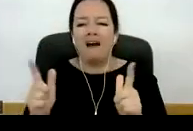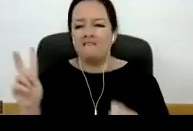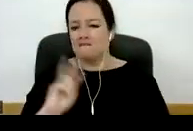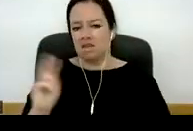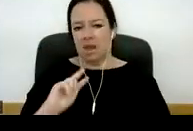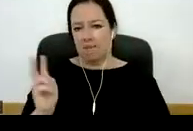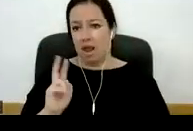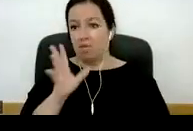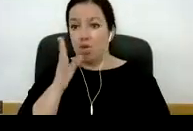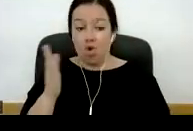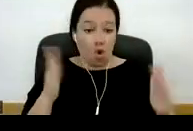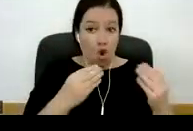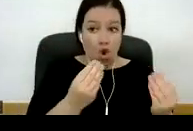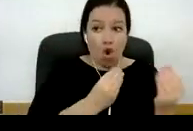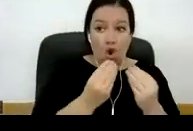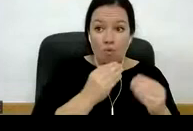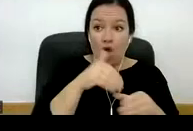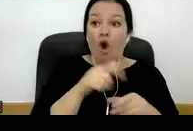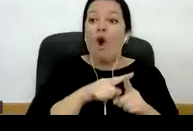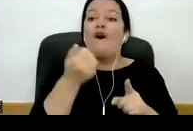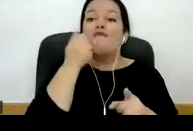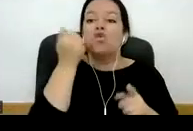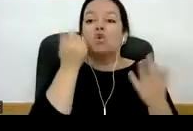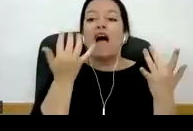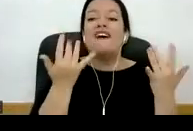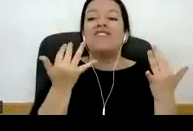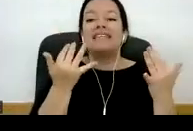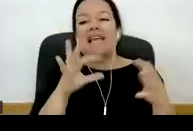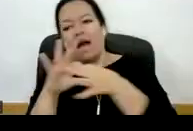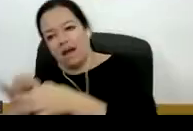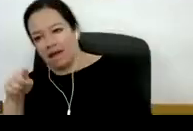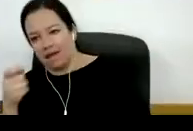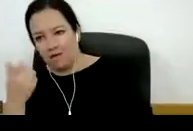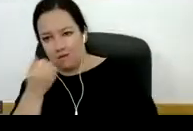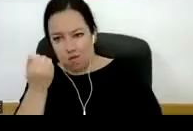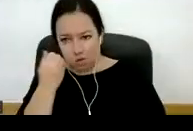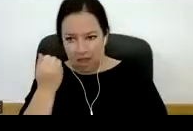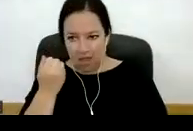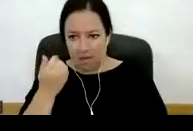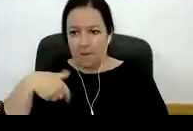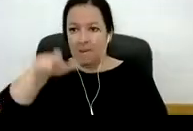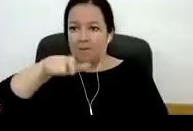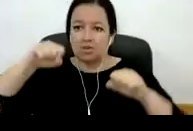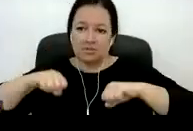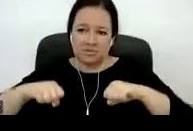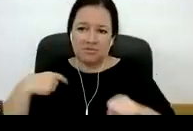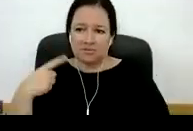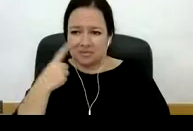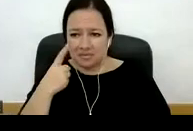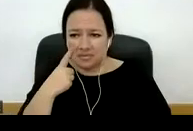no introducimos a través de la fruta fresca. Es la gente mayor, sobre todo